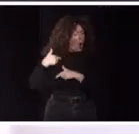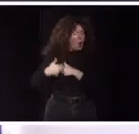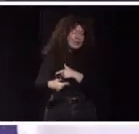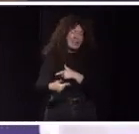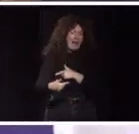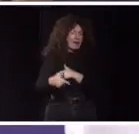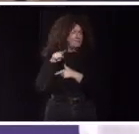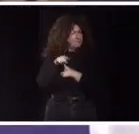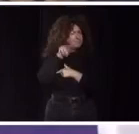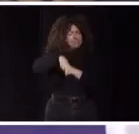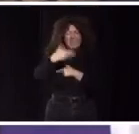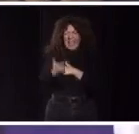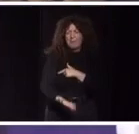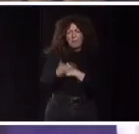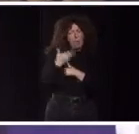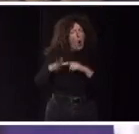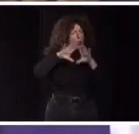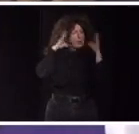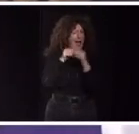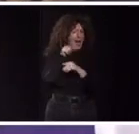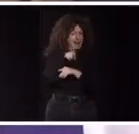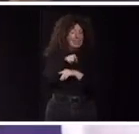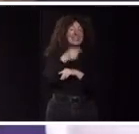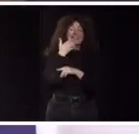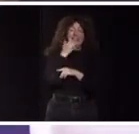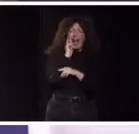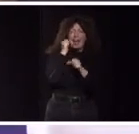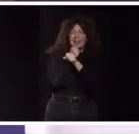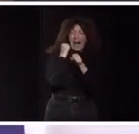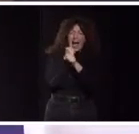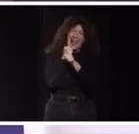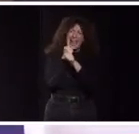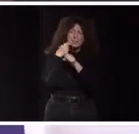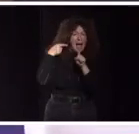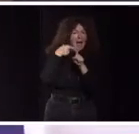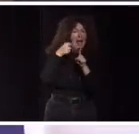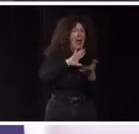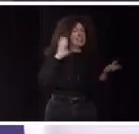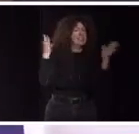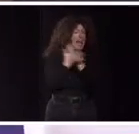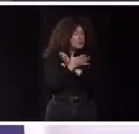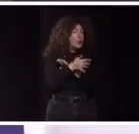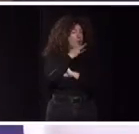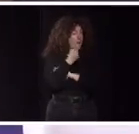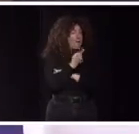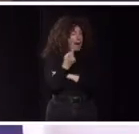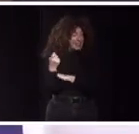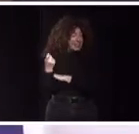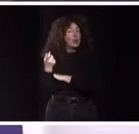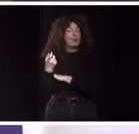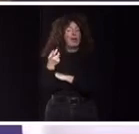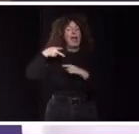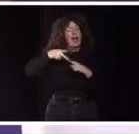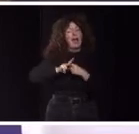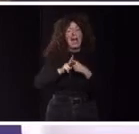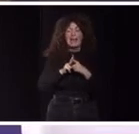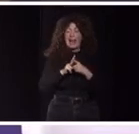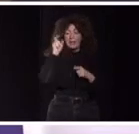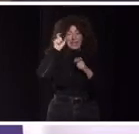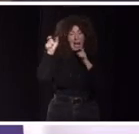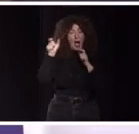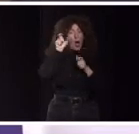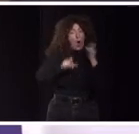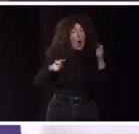importante. Mientras haya tareas de transformación pendientes, esta herramienta popular seguirá teniendo